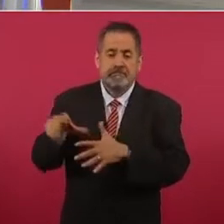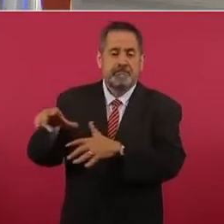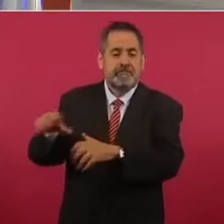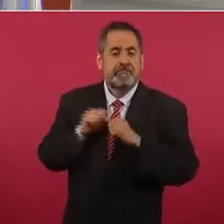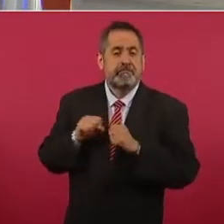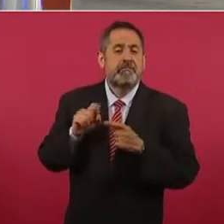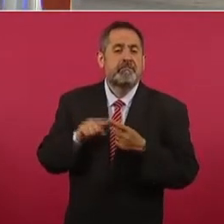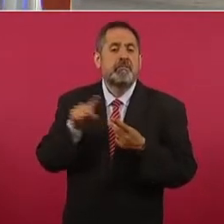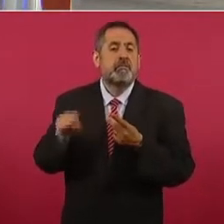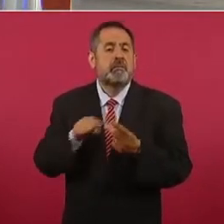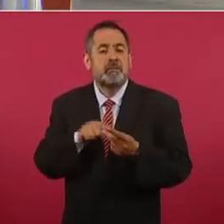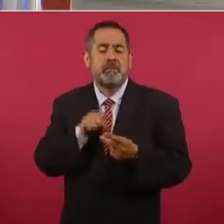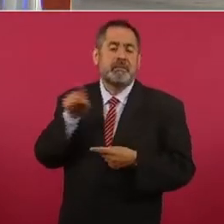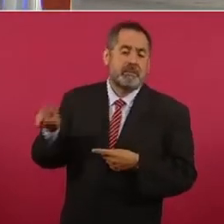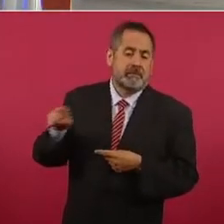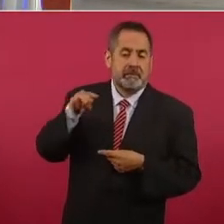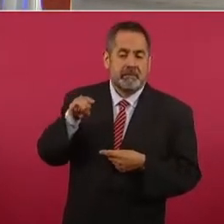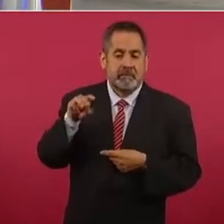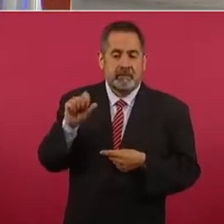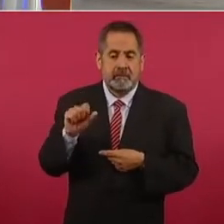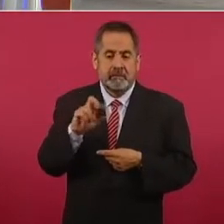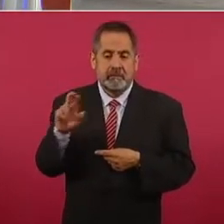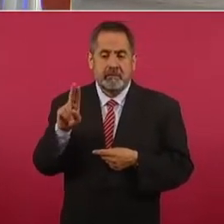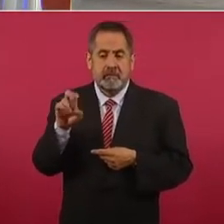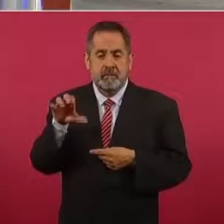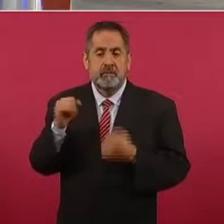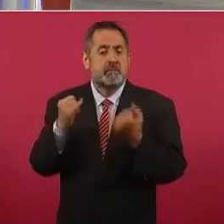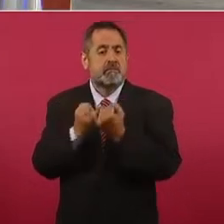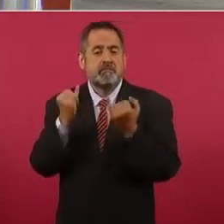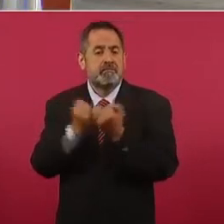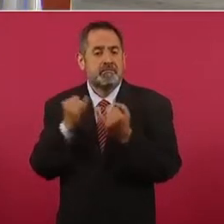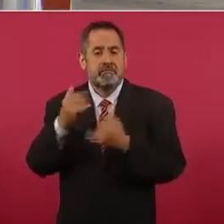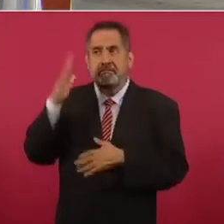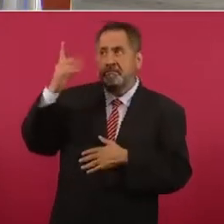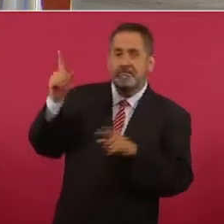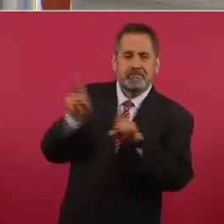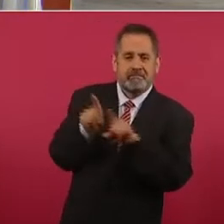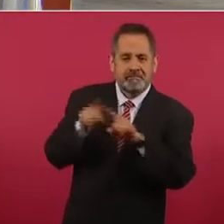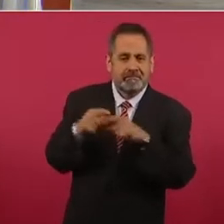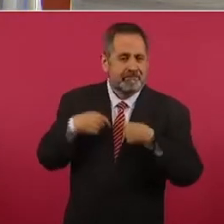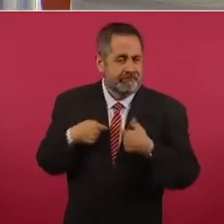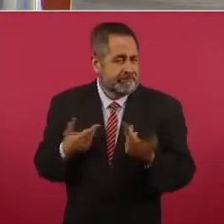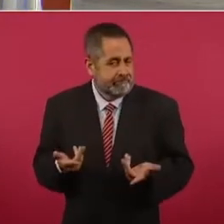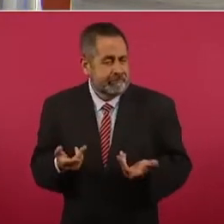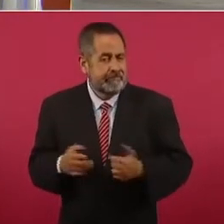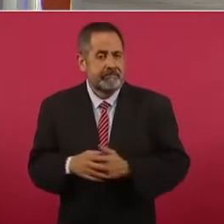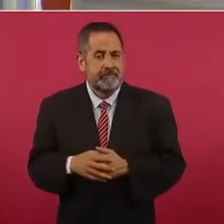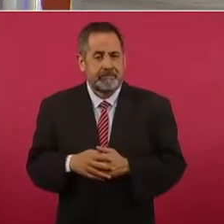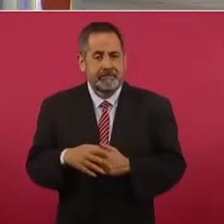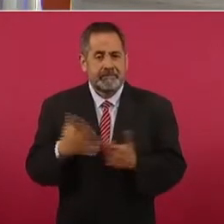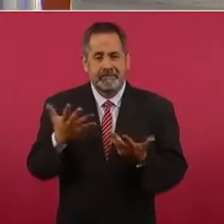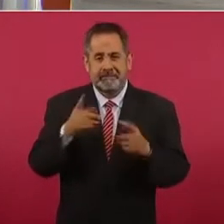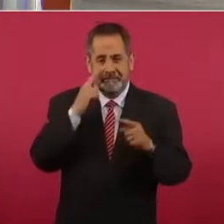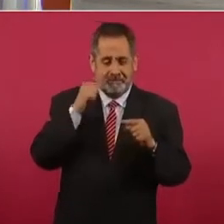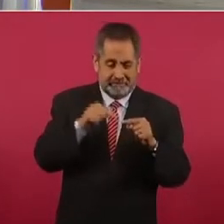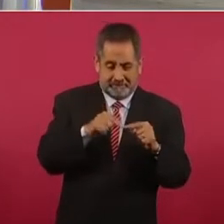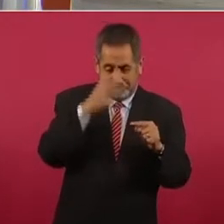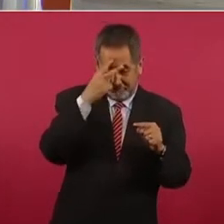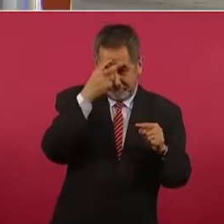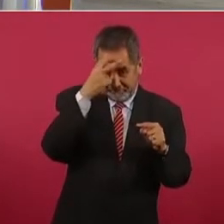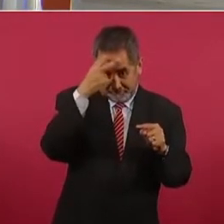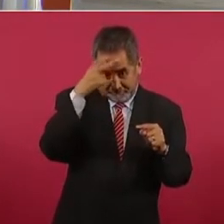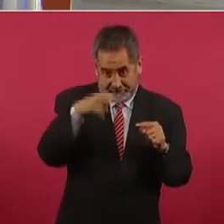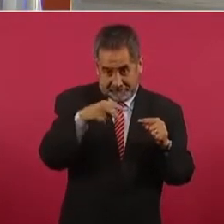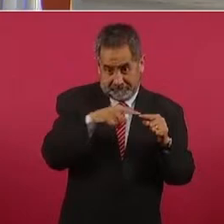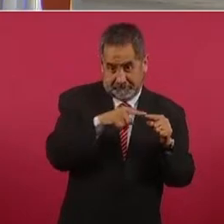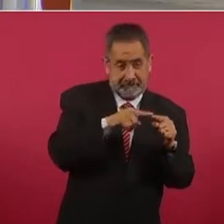electricidad de Marruecos, que sí tiene sol como nosotros. O sea, para darnos una idea, es la distancia de México